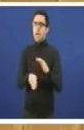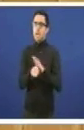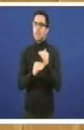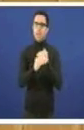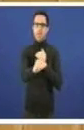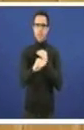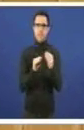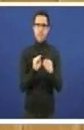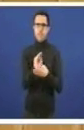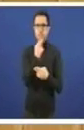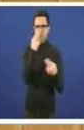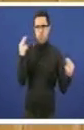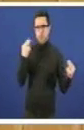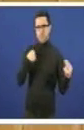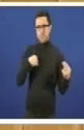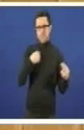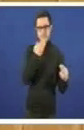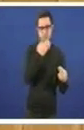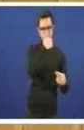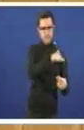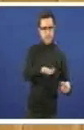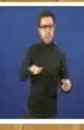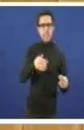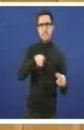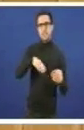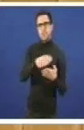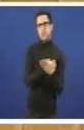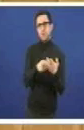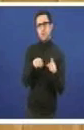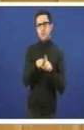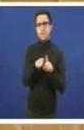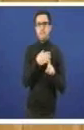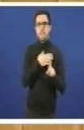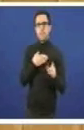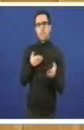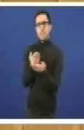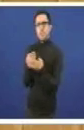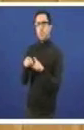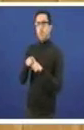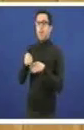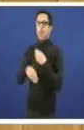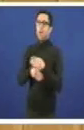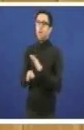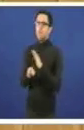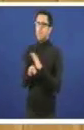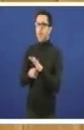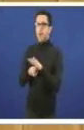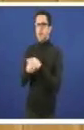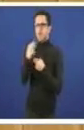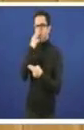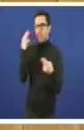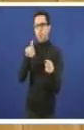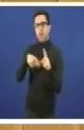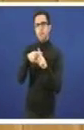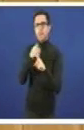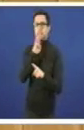xunta que estén sendo e se faga a súa xestión pública e directa Por que? Porque a privatización